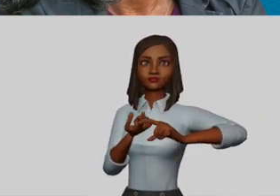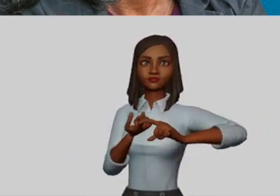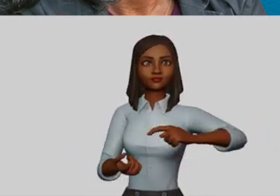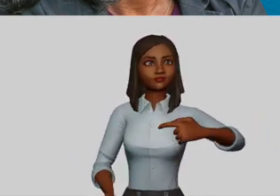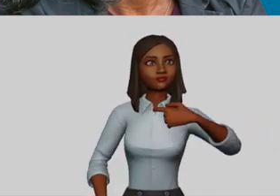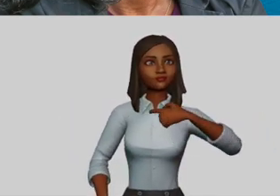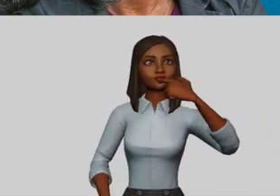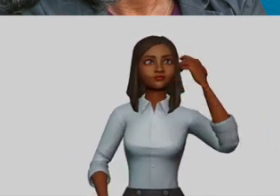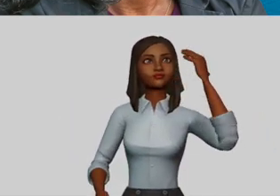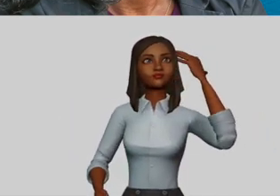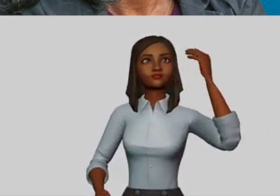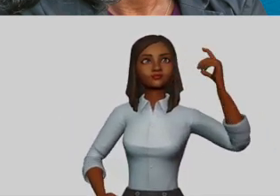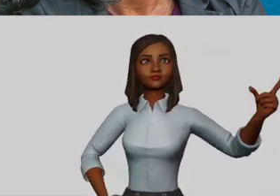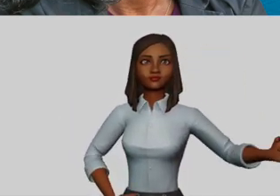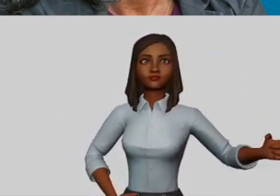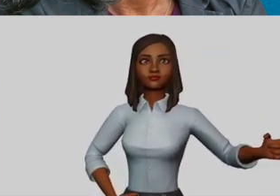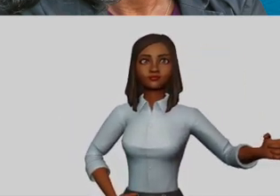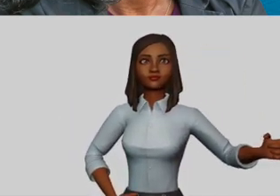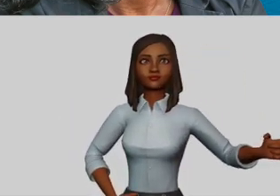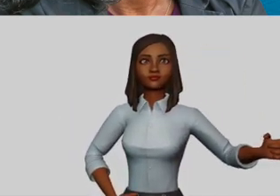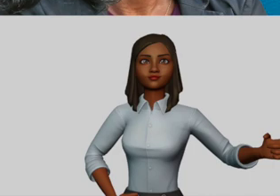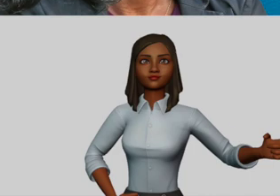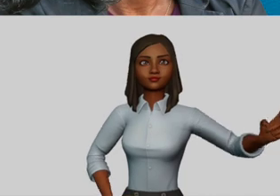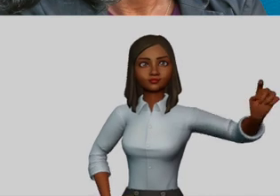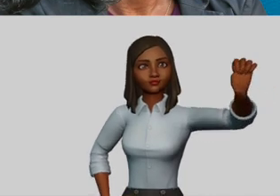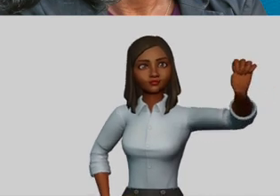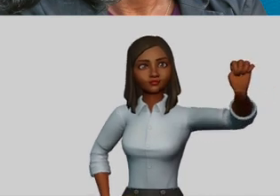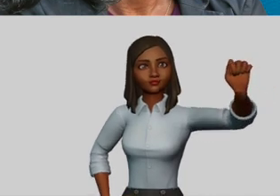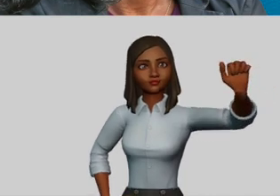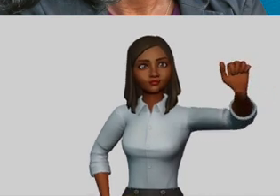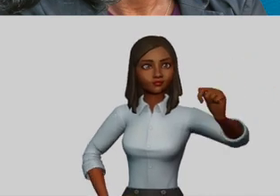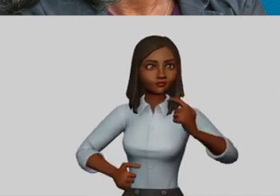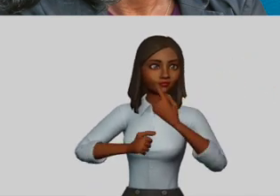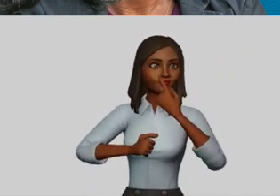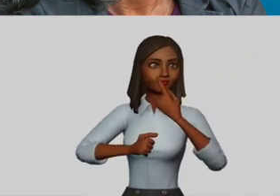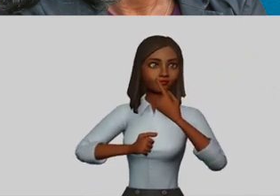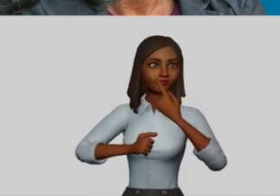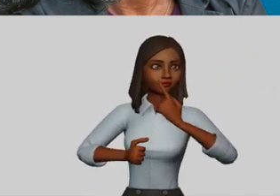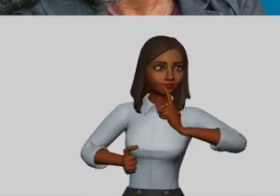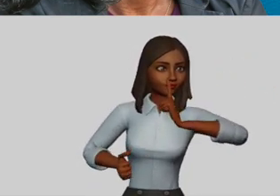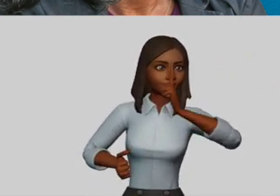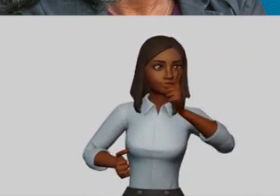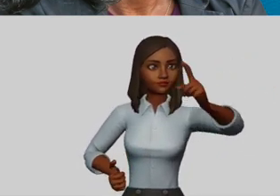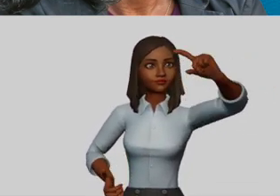gobierno, eso es otro tipo de tema, así que lo voy a dejar ahí. Sí, hombre, sí.